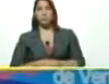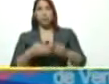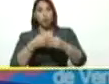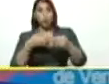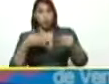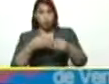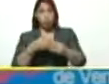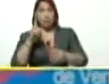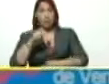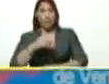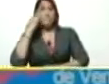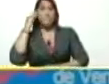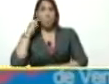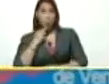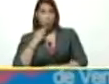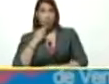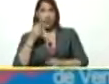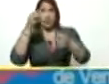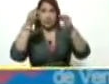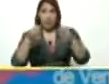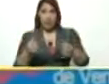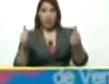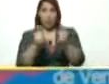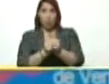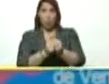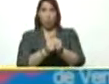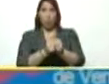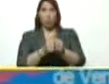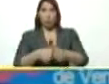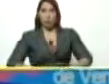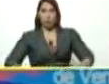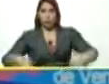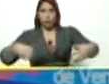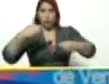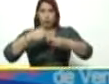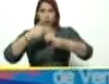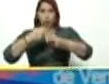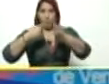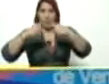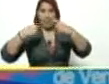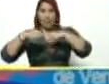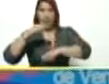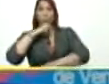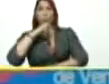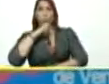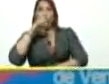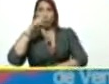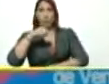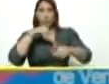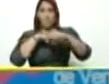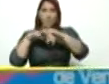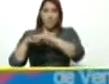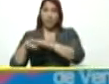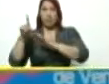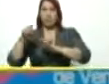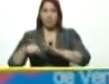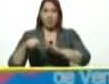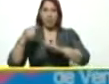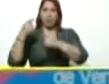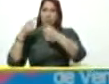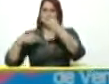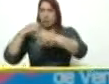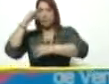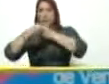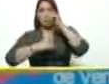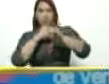de bolívares reales, con la riqueza petrolera, con la venta de oro, con las reservas internacionales, con las